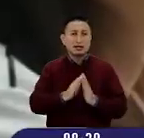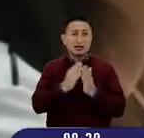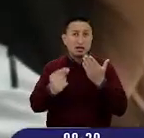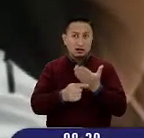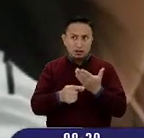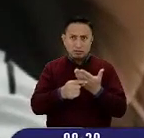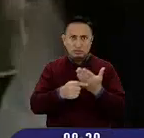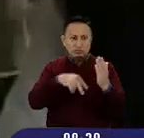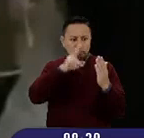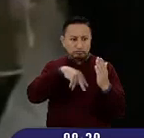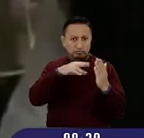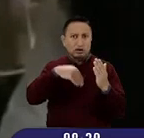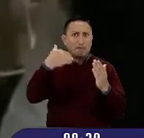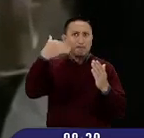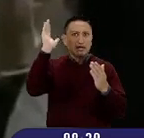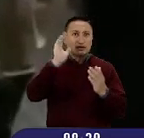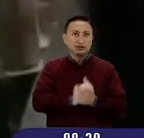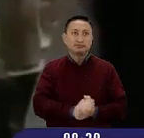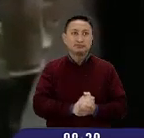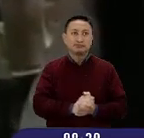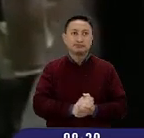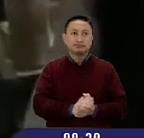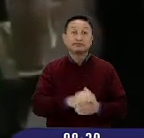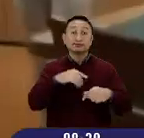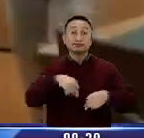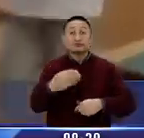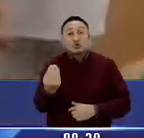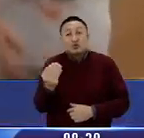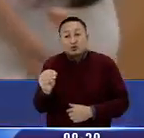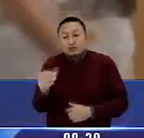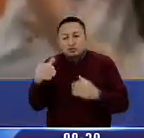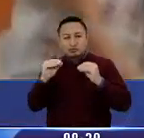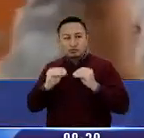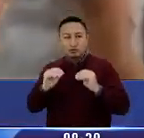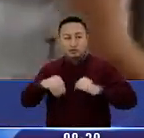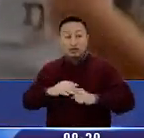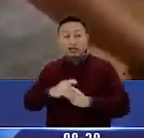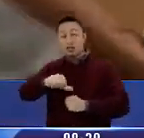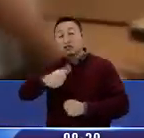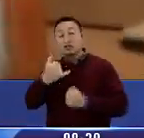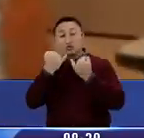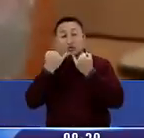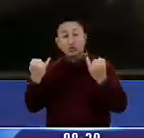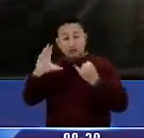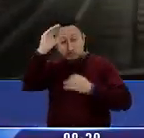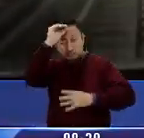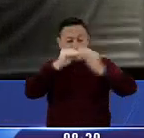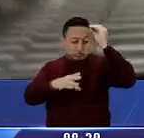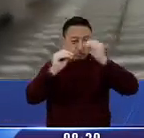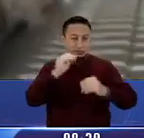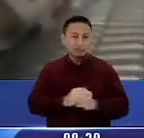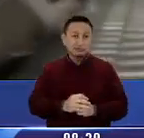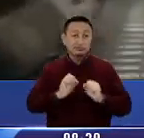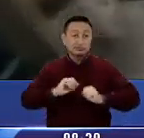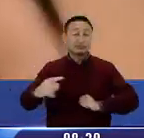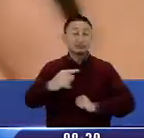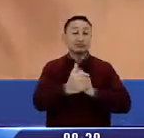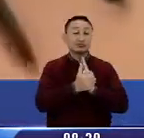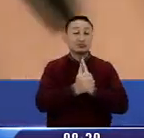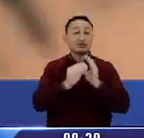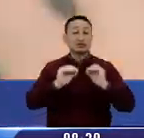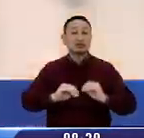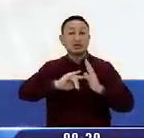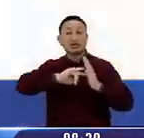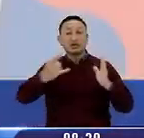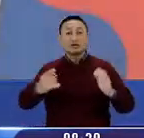leídos anualmente. También, desde tempranas edades se aprenden otros idiomas e incluso se los capacita en